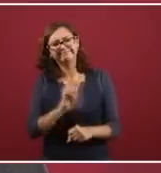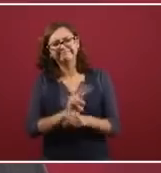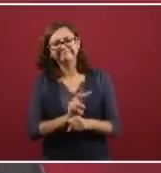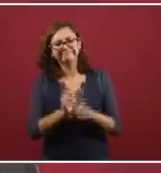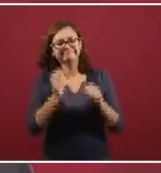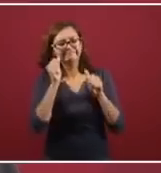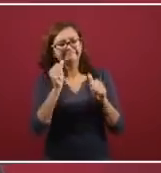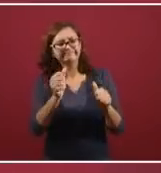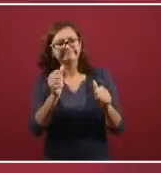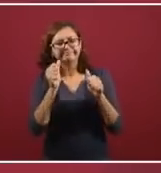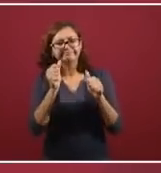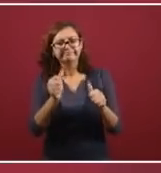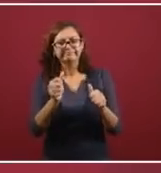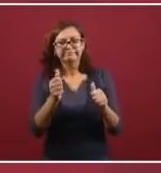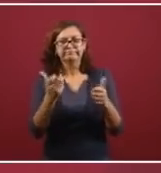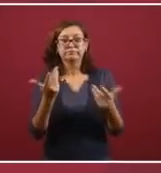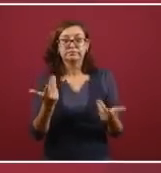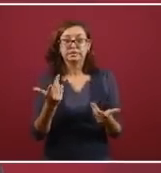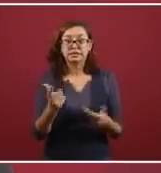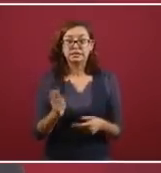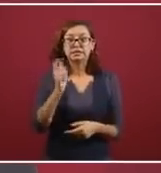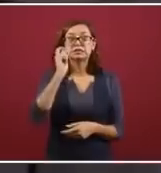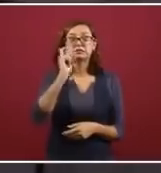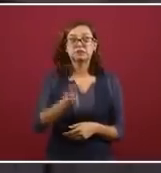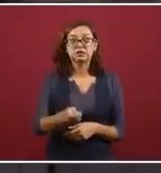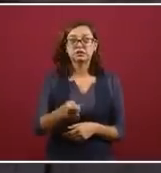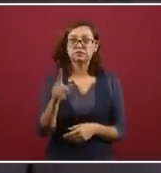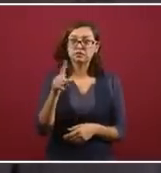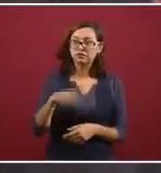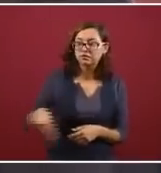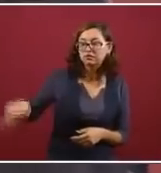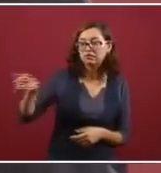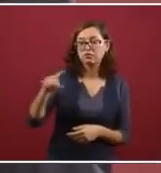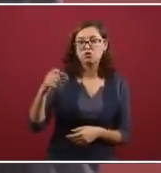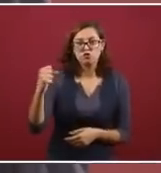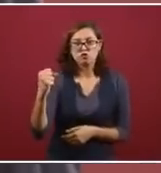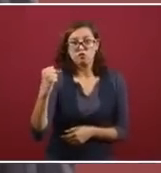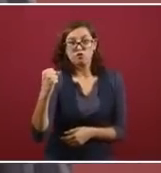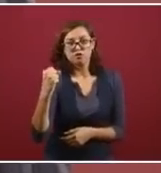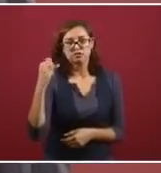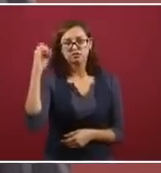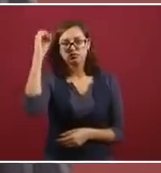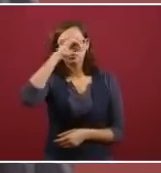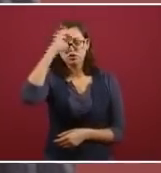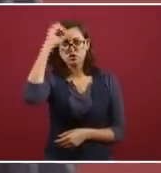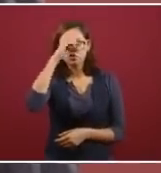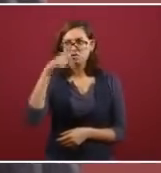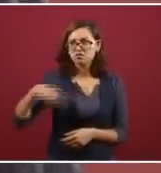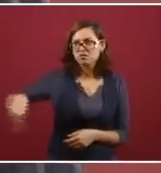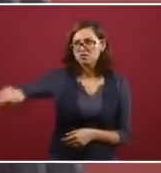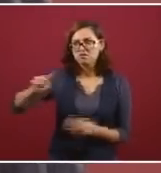lo que antes se llamaba la fuerza de la opinión pública.